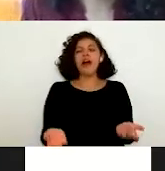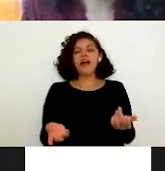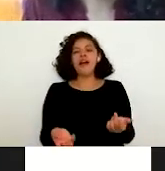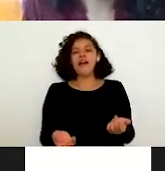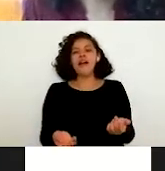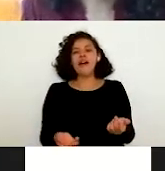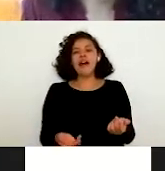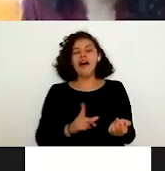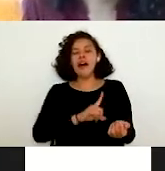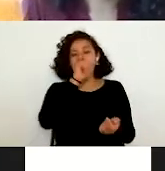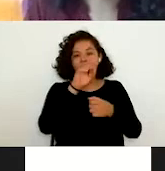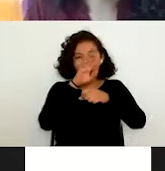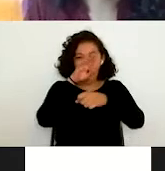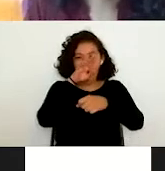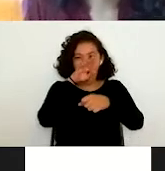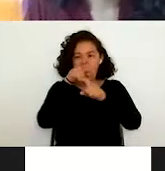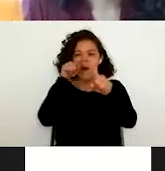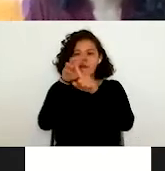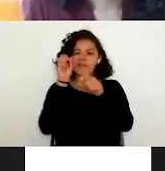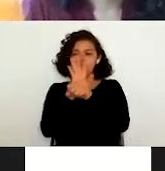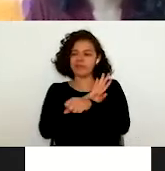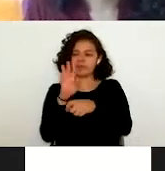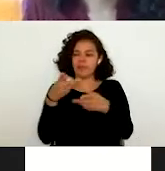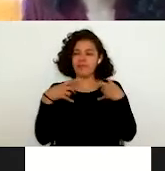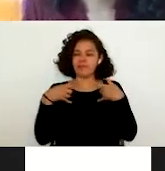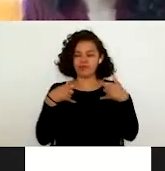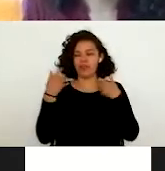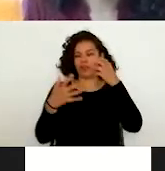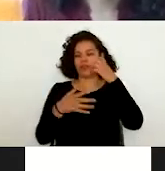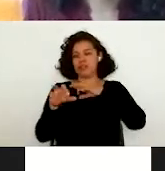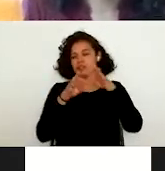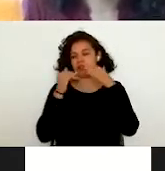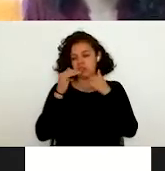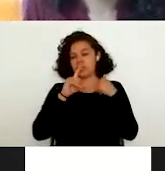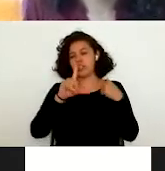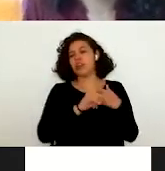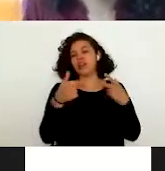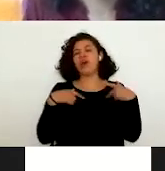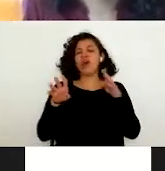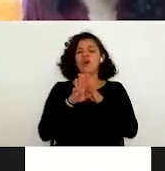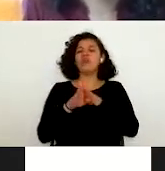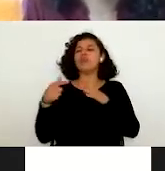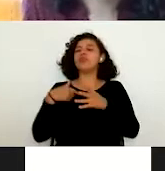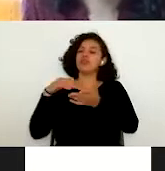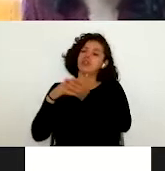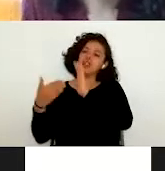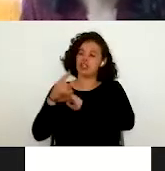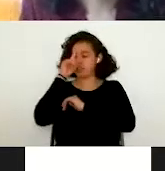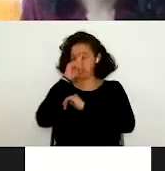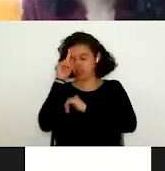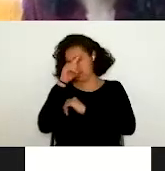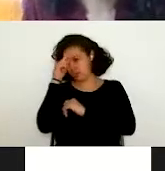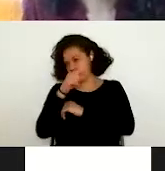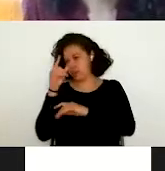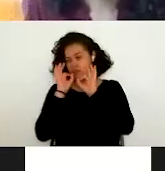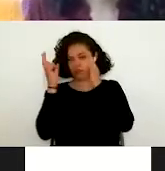en desempleo y la estrategia mediante asesorías especializadas para crear un modelo de negocio, ¿no?